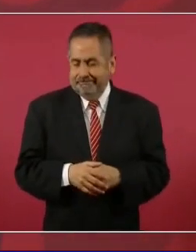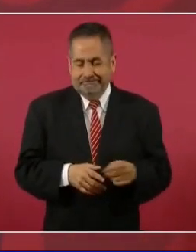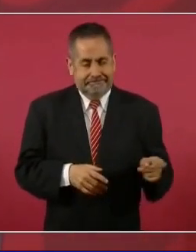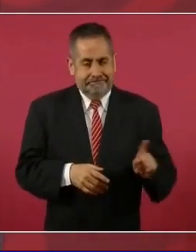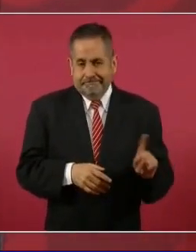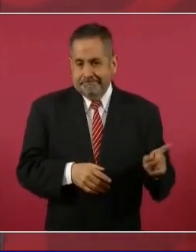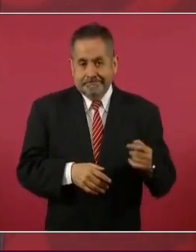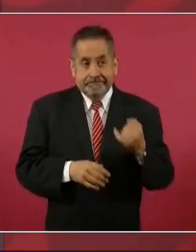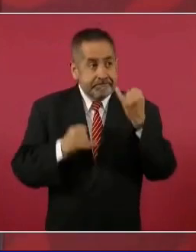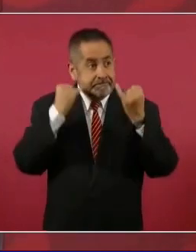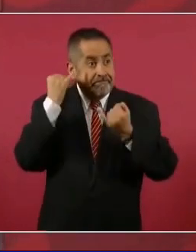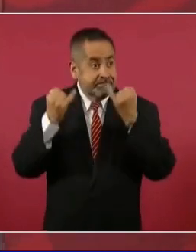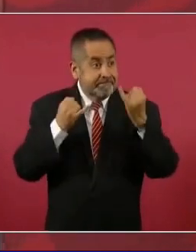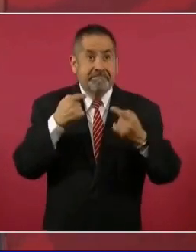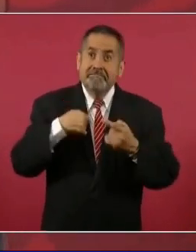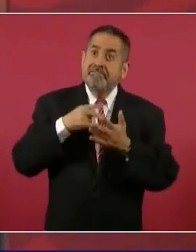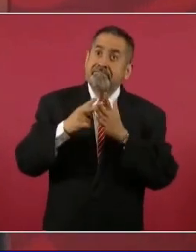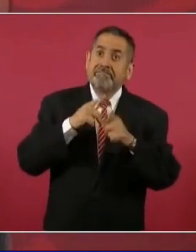Ya esto cambió